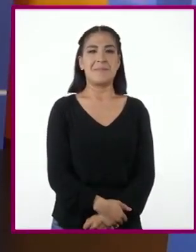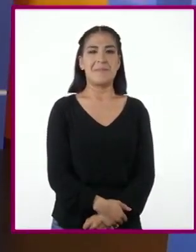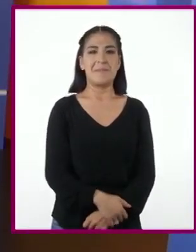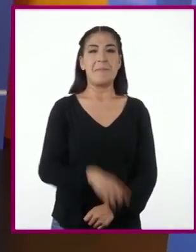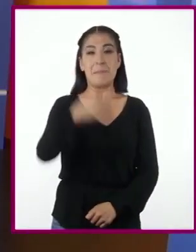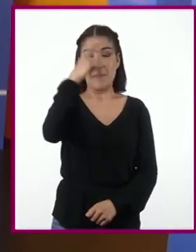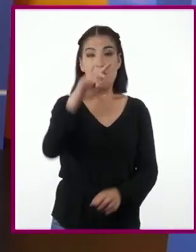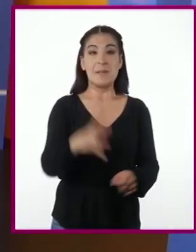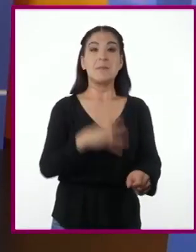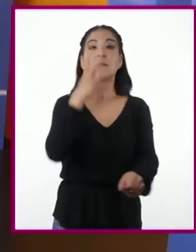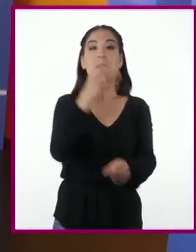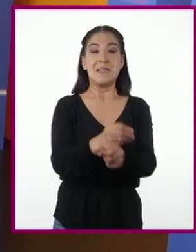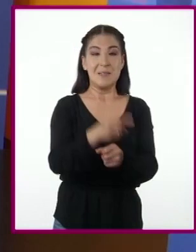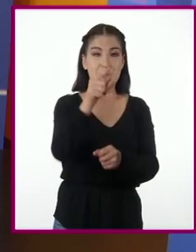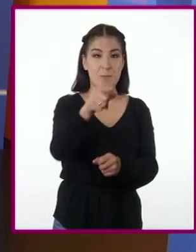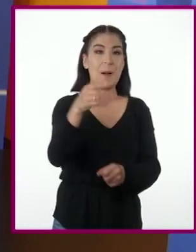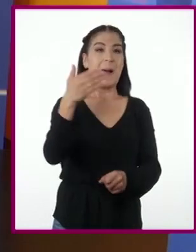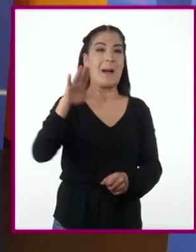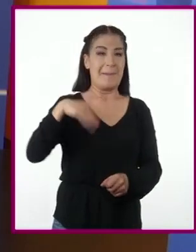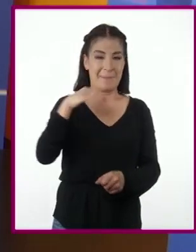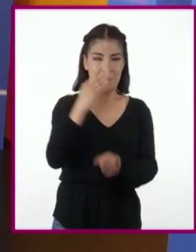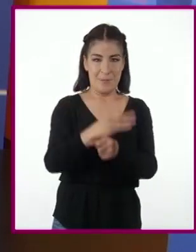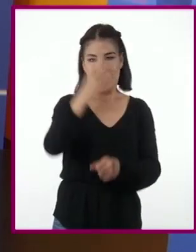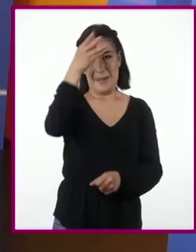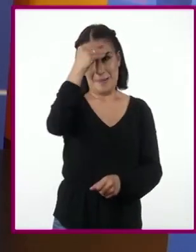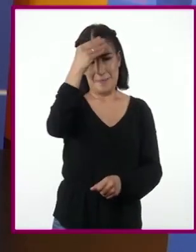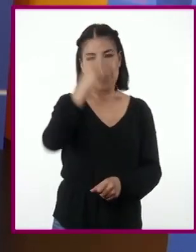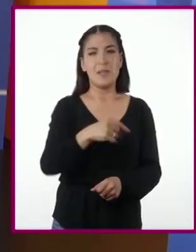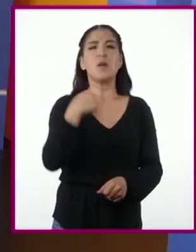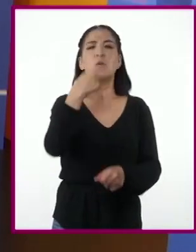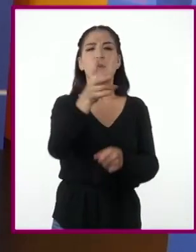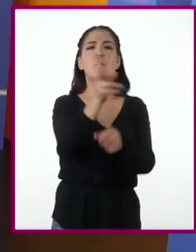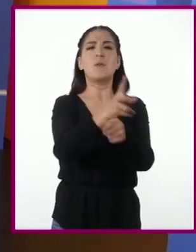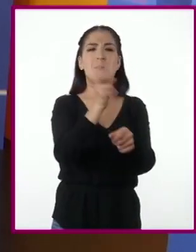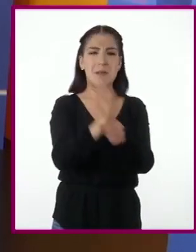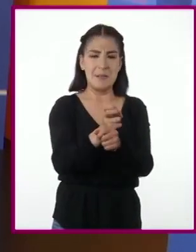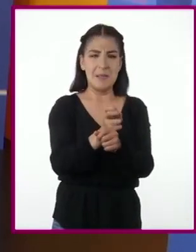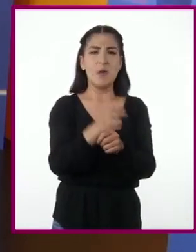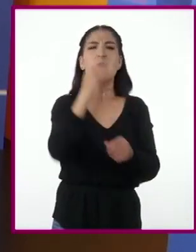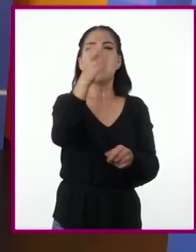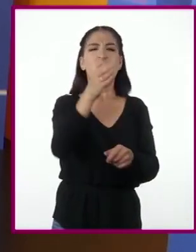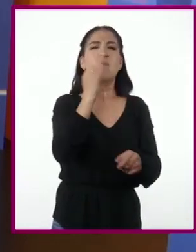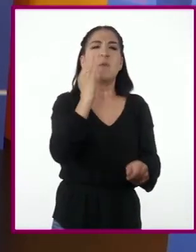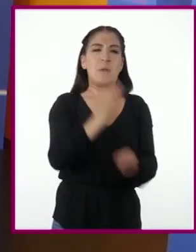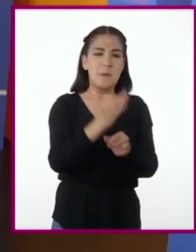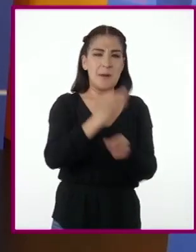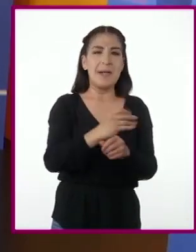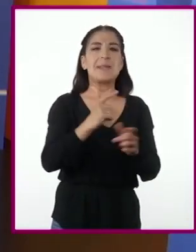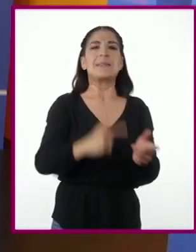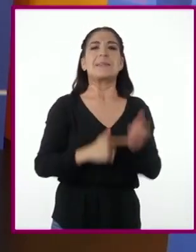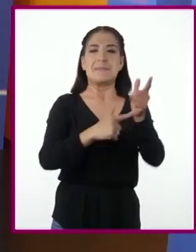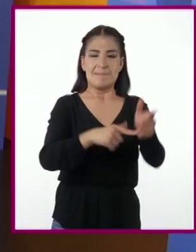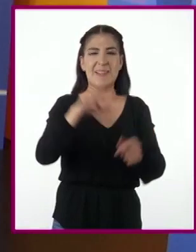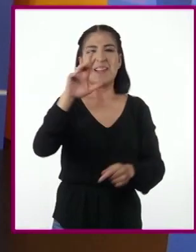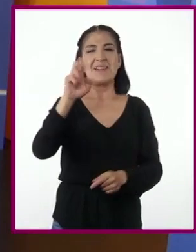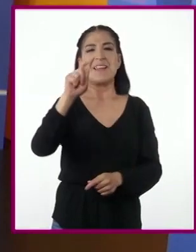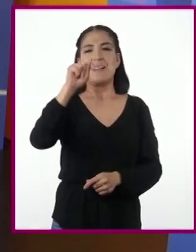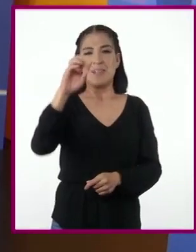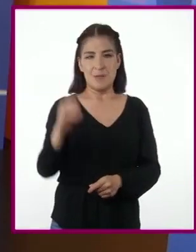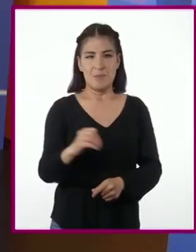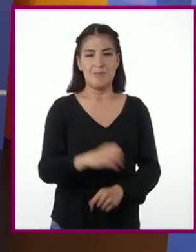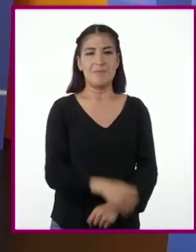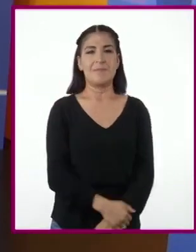Para reafirmar lo que aprendiste en esta sesión, te invito a que lleves a cabo el siguiente reto.